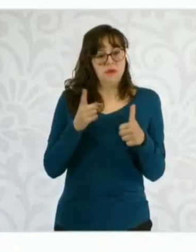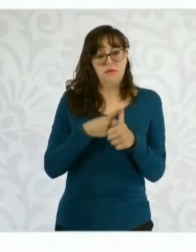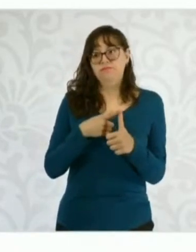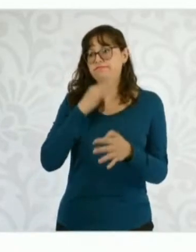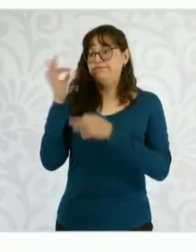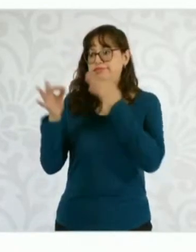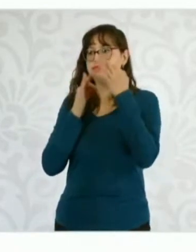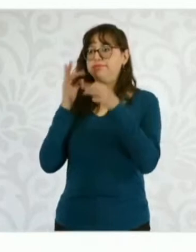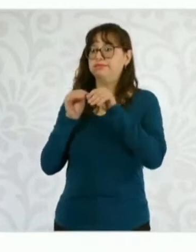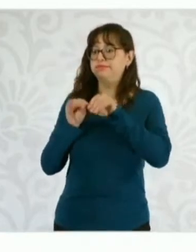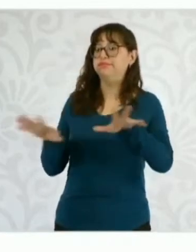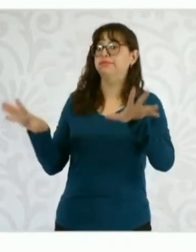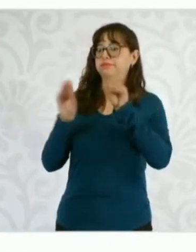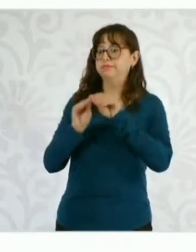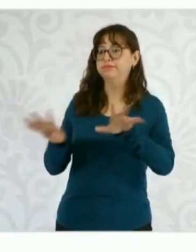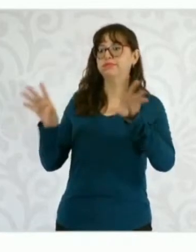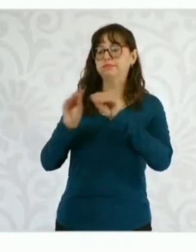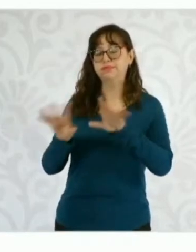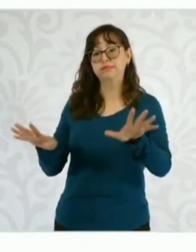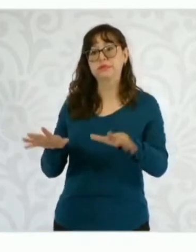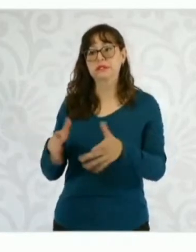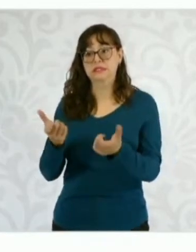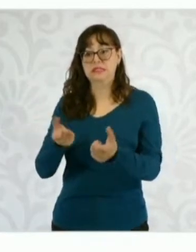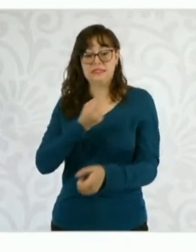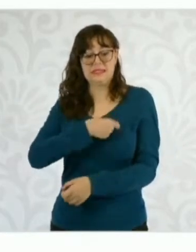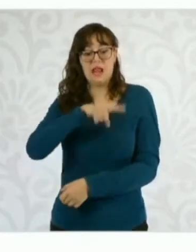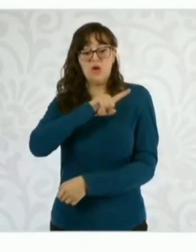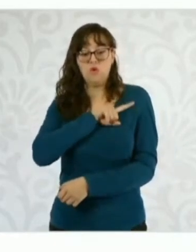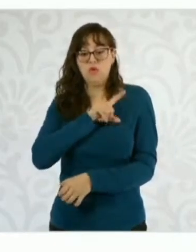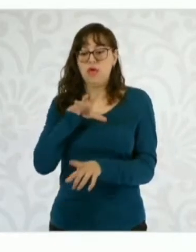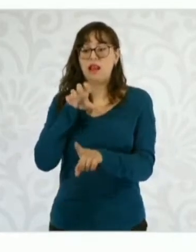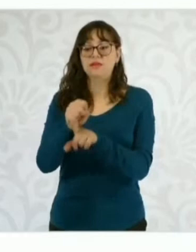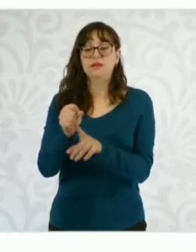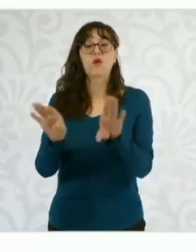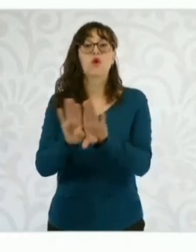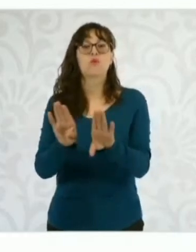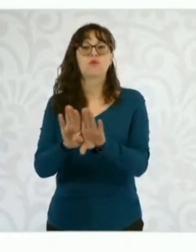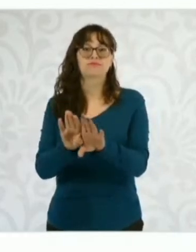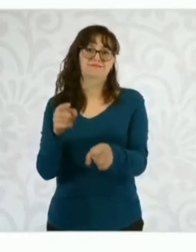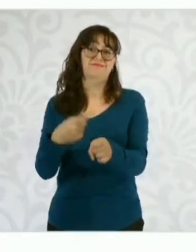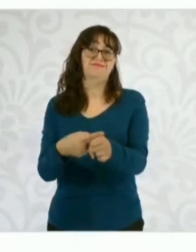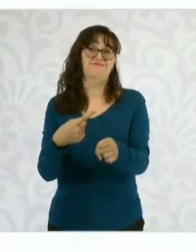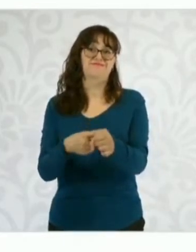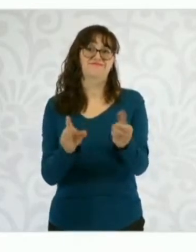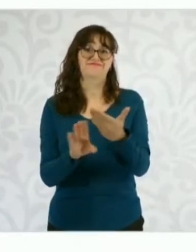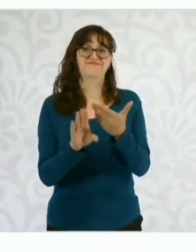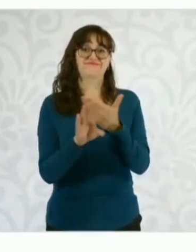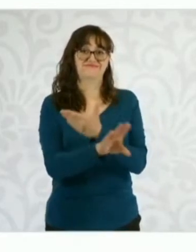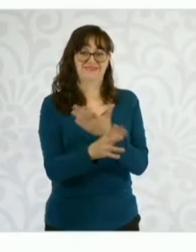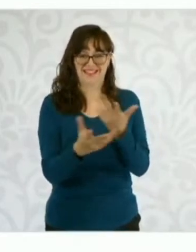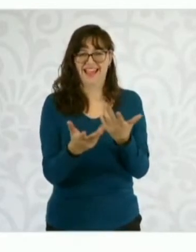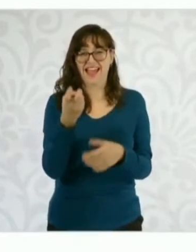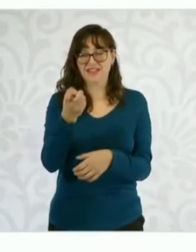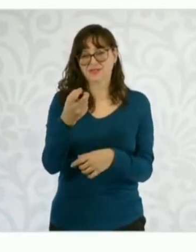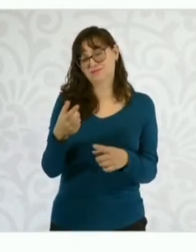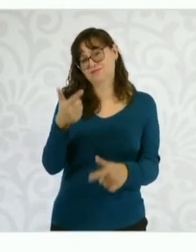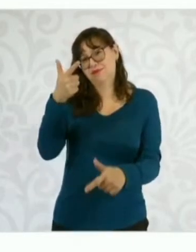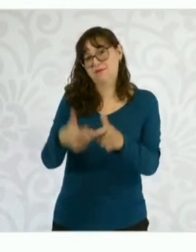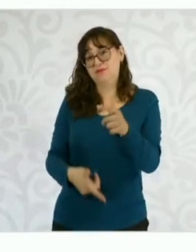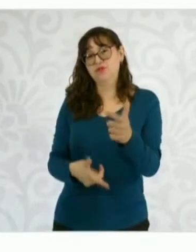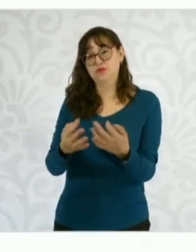mejor manera de garantizar la salud es prevenir la enfermedad y sus complicaciones. Algunas de las metas específicas y acciones que